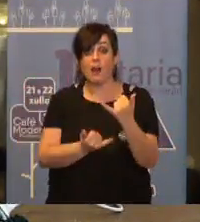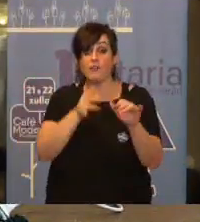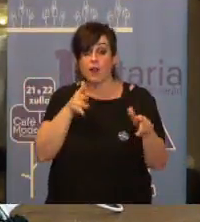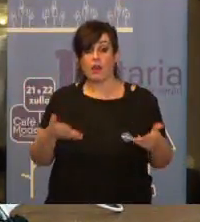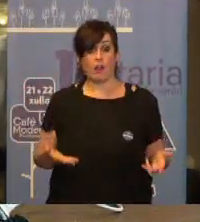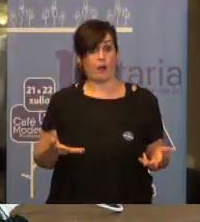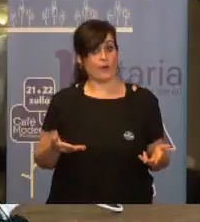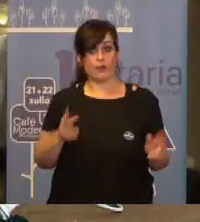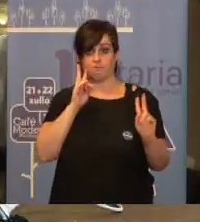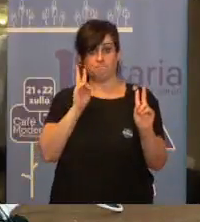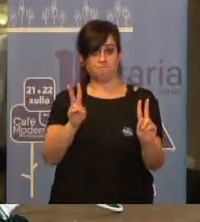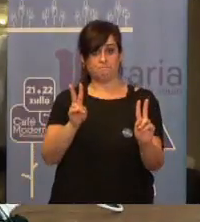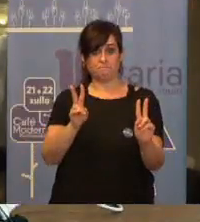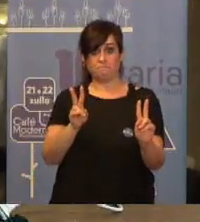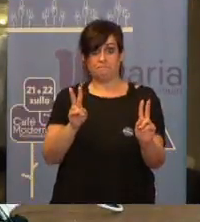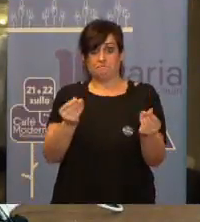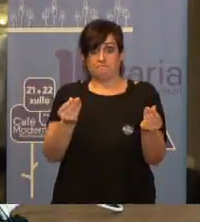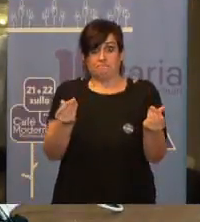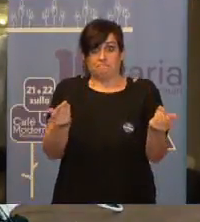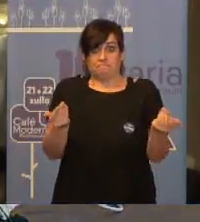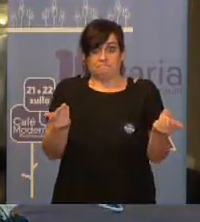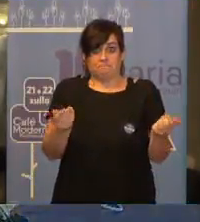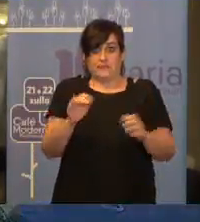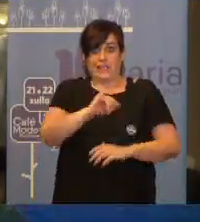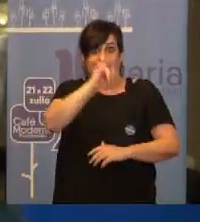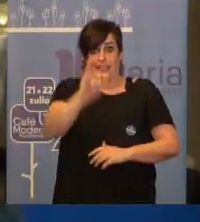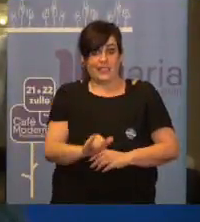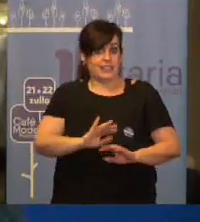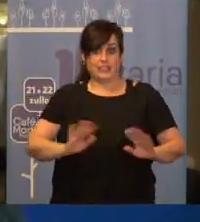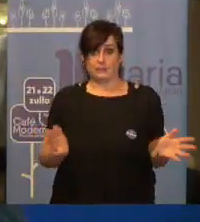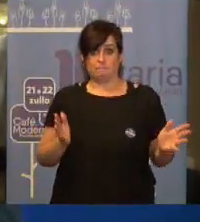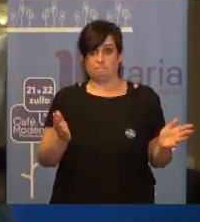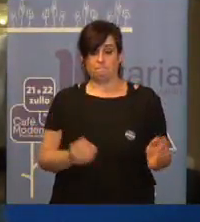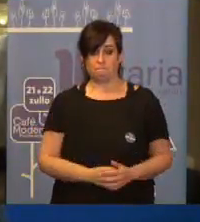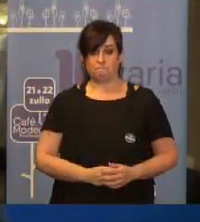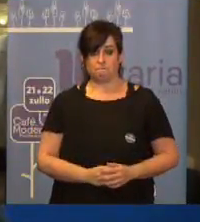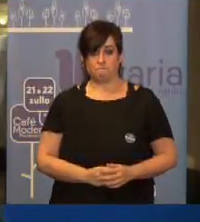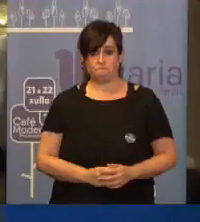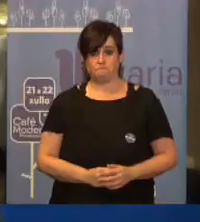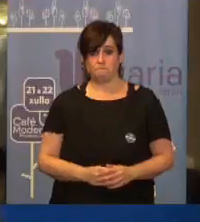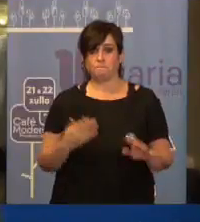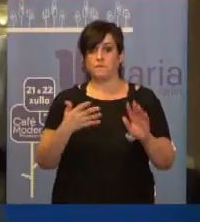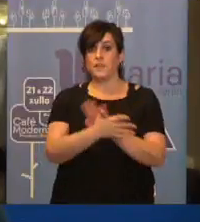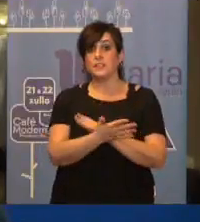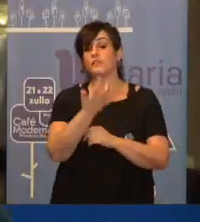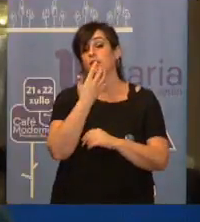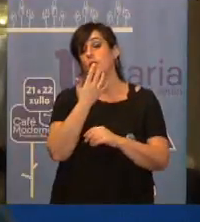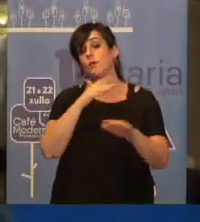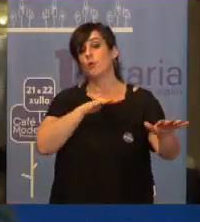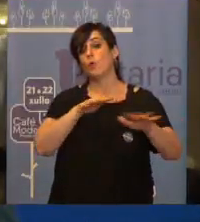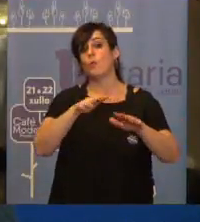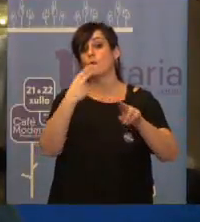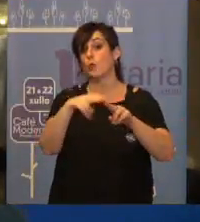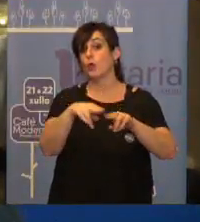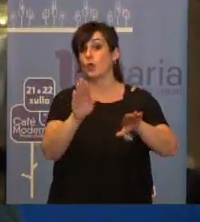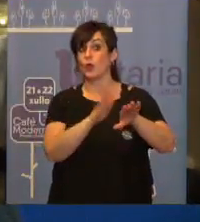obvia, en fin, crisis e declive, non? E de tal modo que a única política de esquerda, hasta